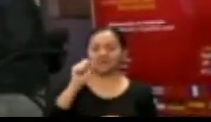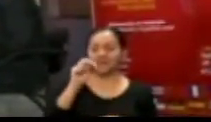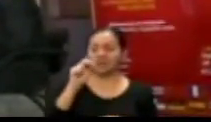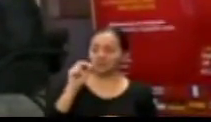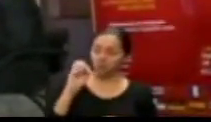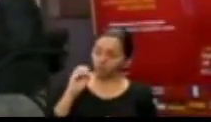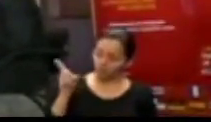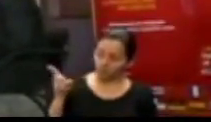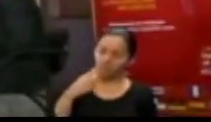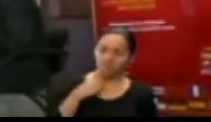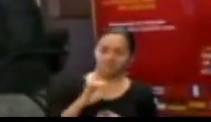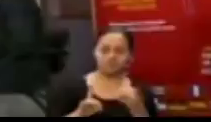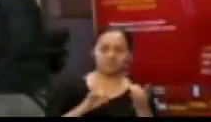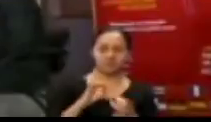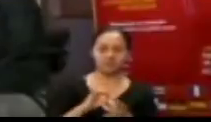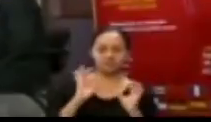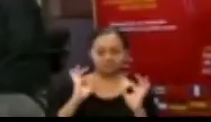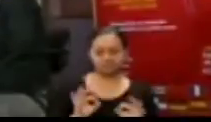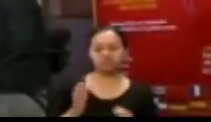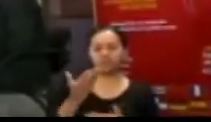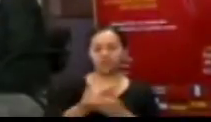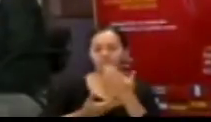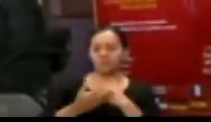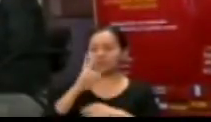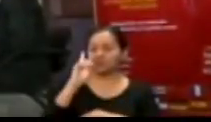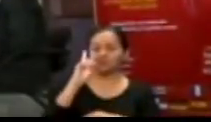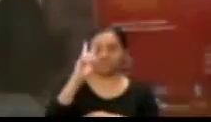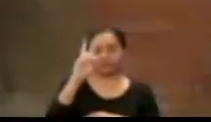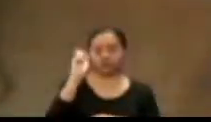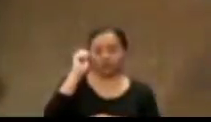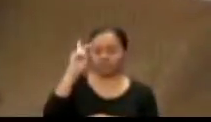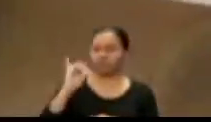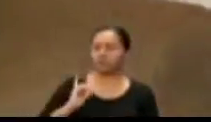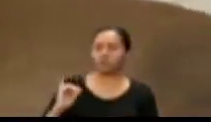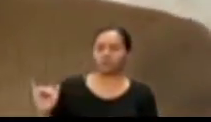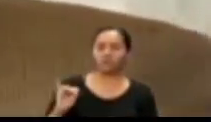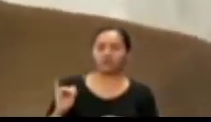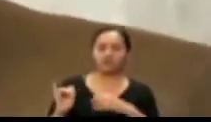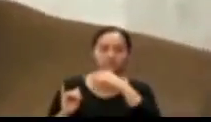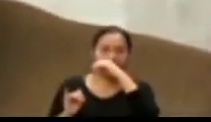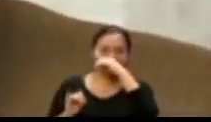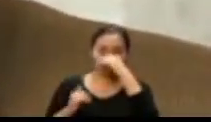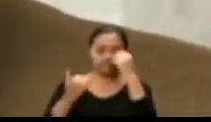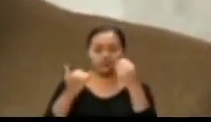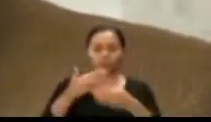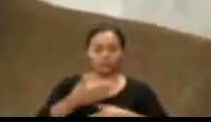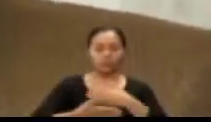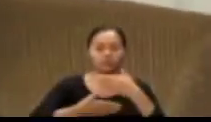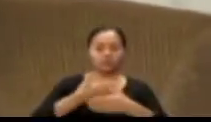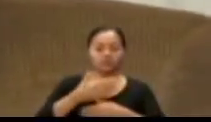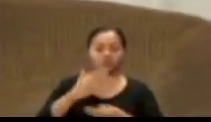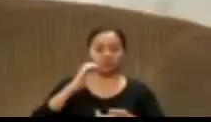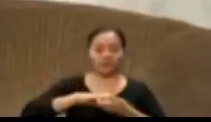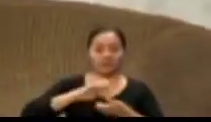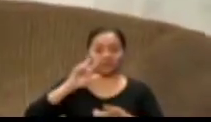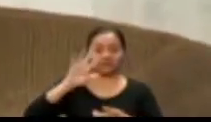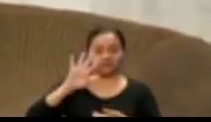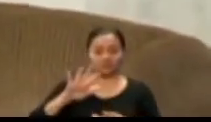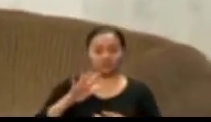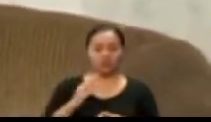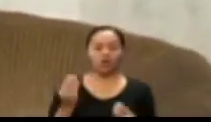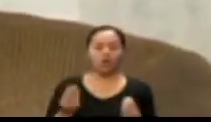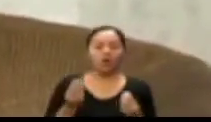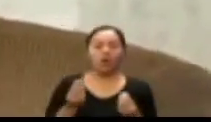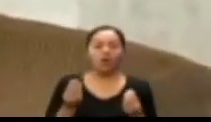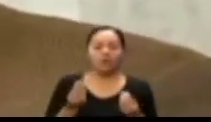precisión, y nosotros compartimos totalmente ese criterio. Nuestro proceso es un proceso muy joven, nuestro proceso es un proceso contemporáneo